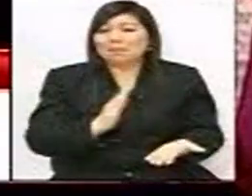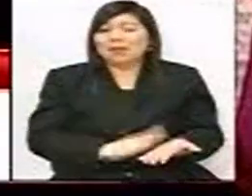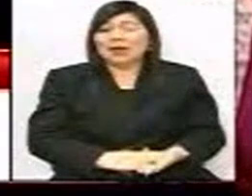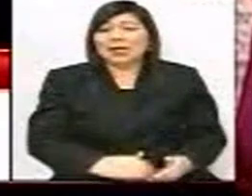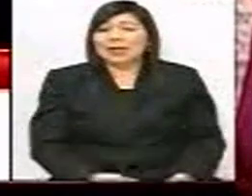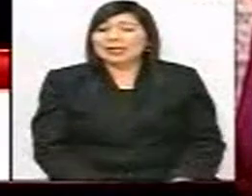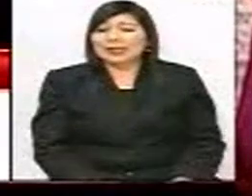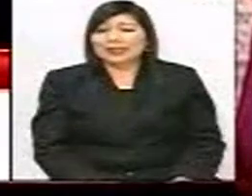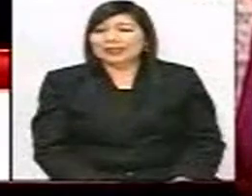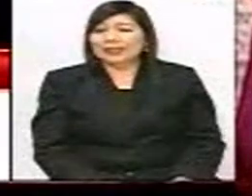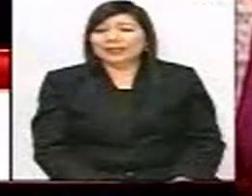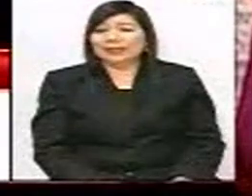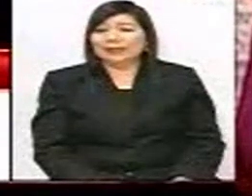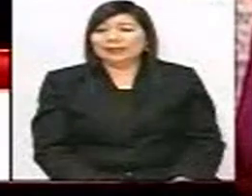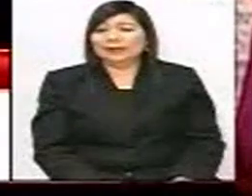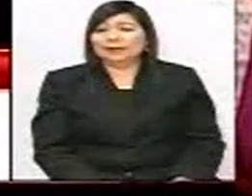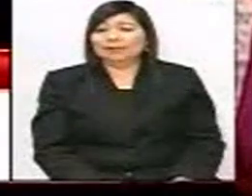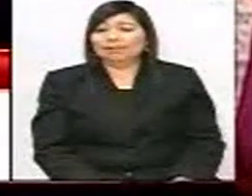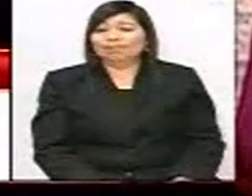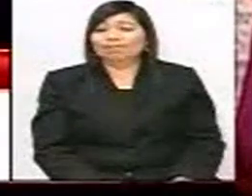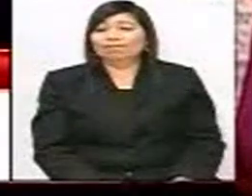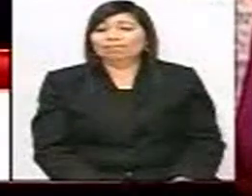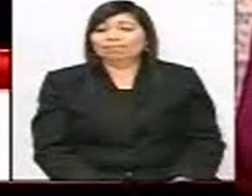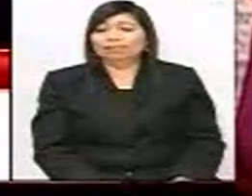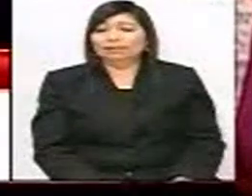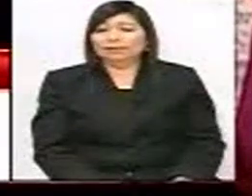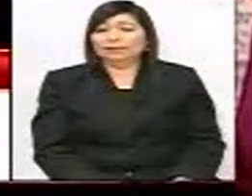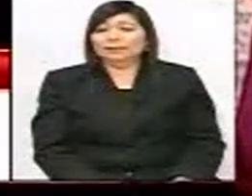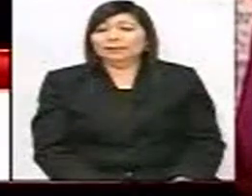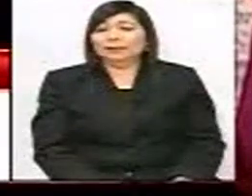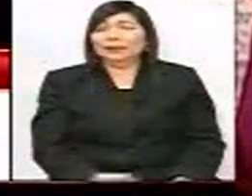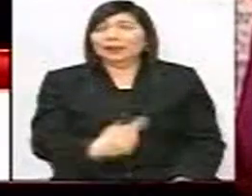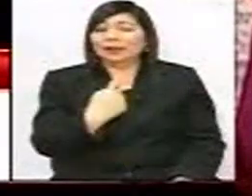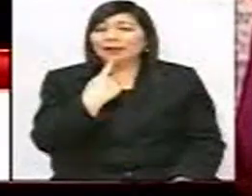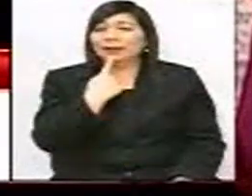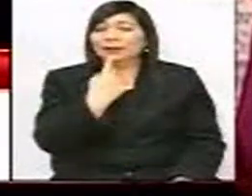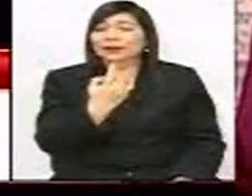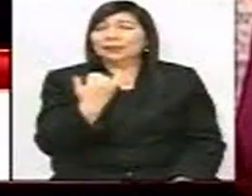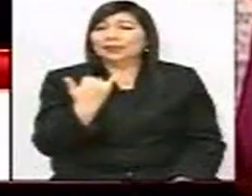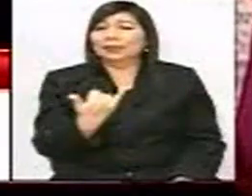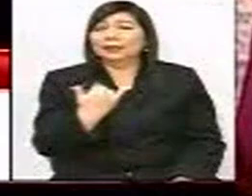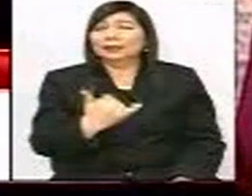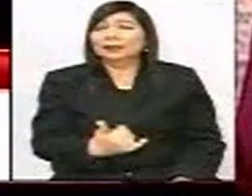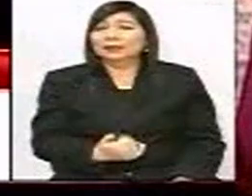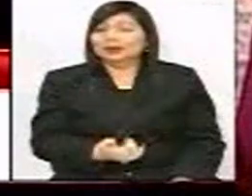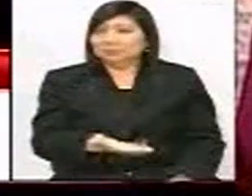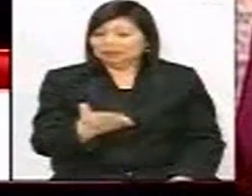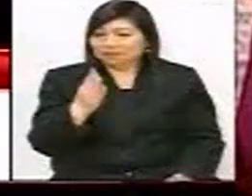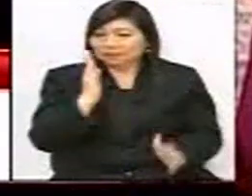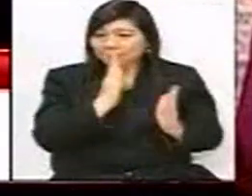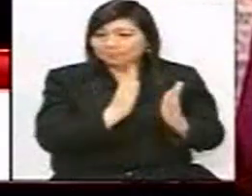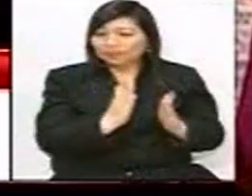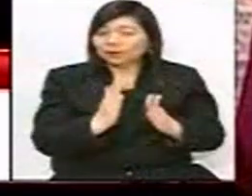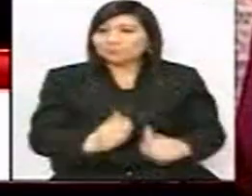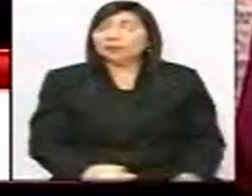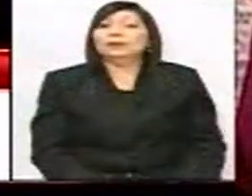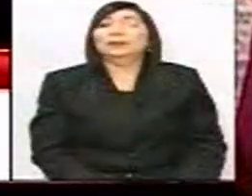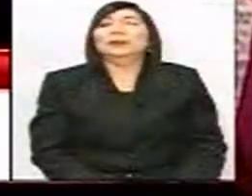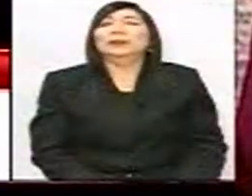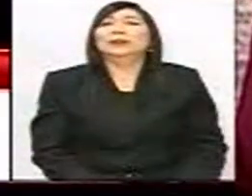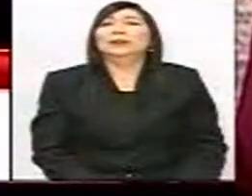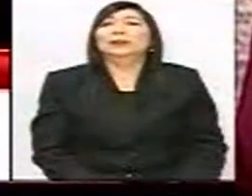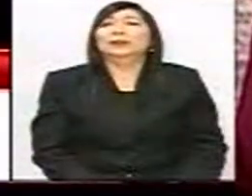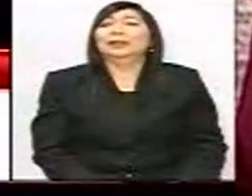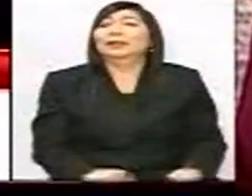país. Y yo, señor, quiero ser enfático en esto. Váyase con esa determinación, con esa